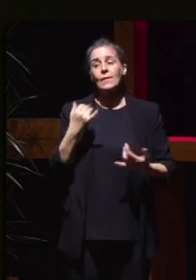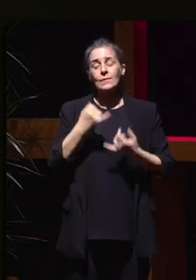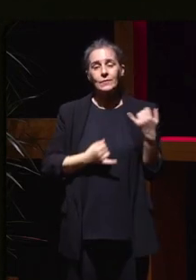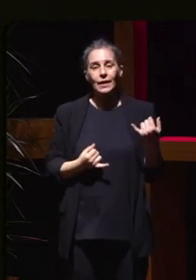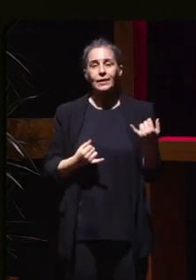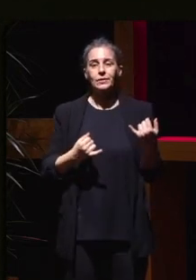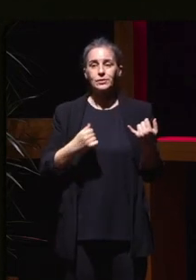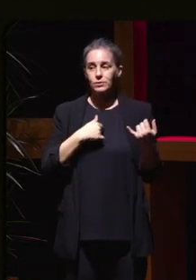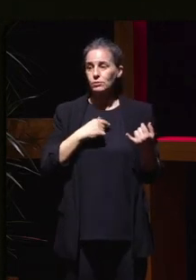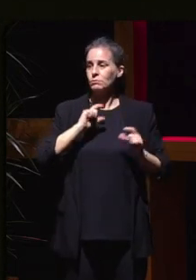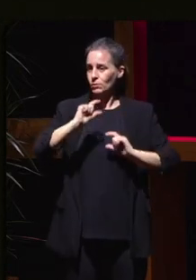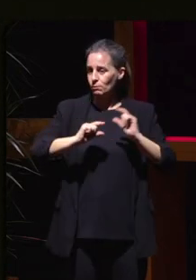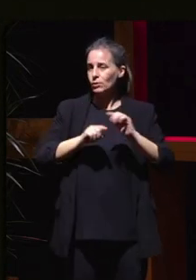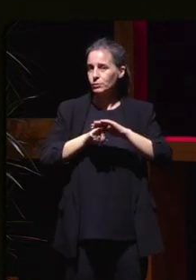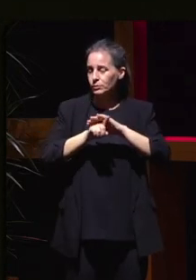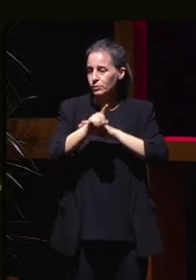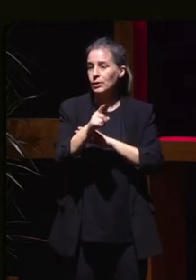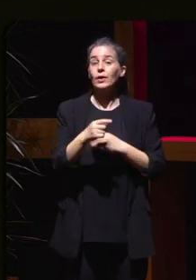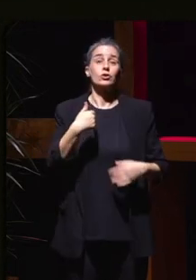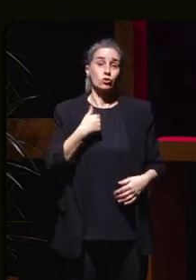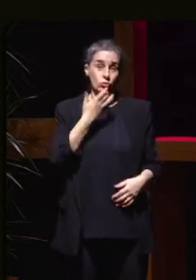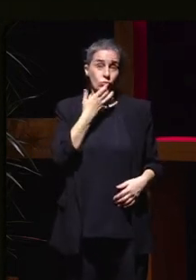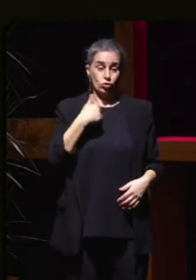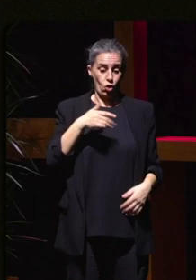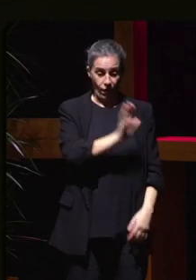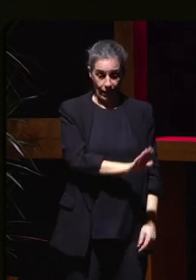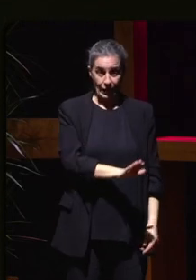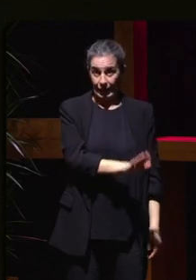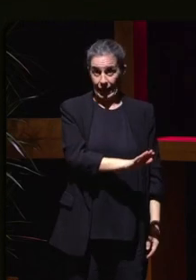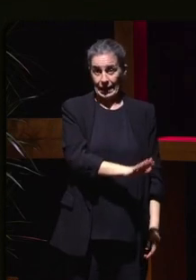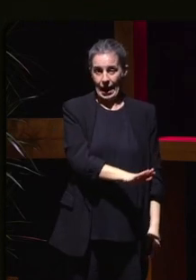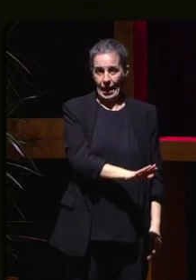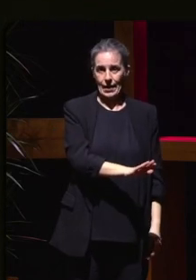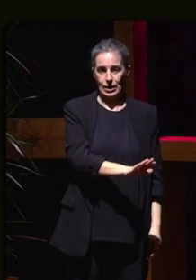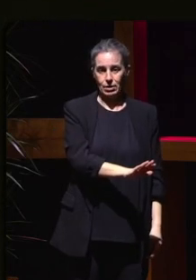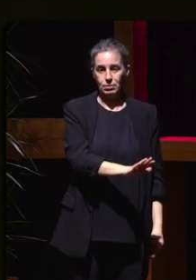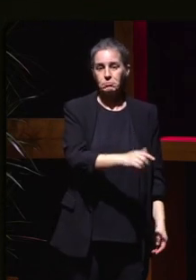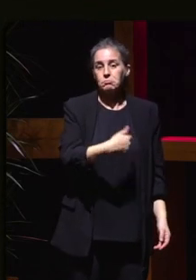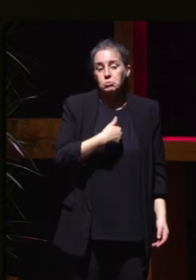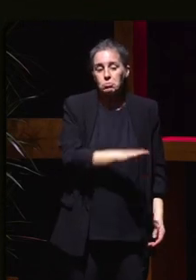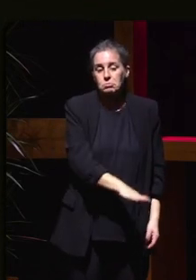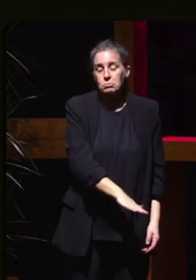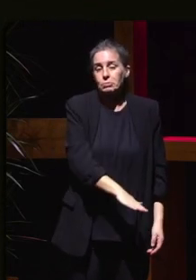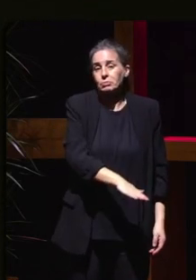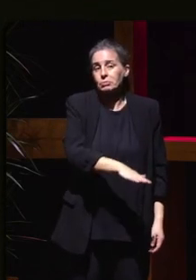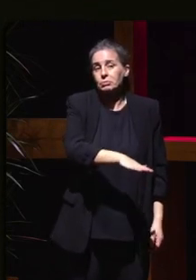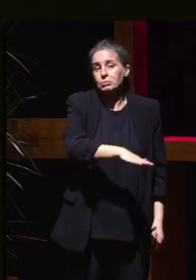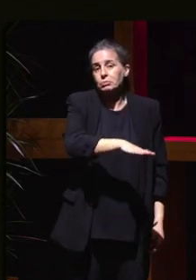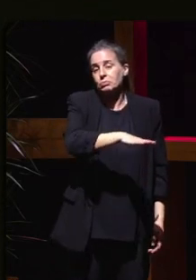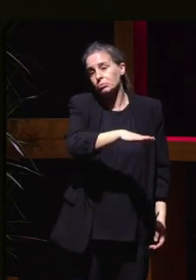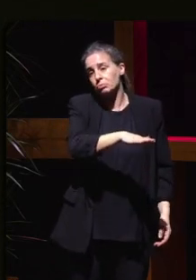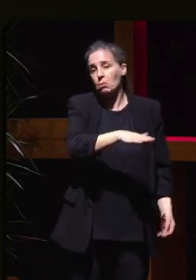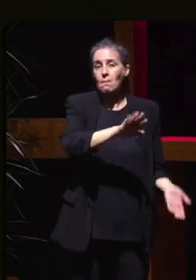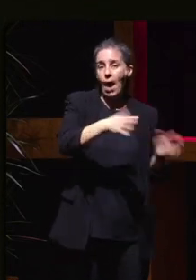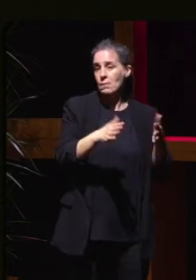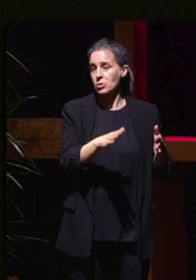la versión sin la infancia conseguí no decepcionaran O sea ser una una cativa más